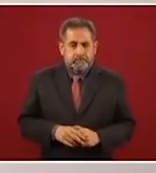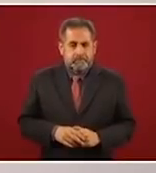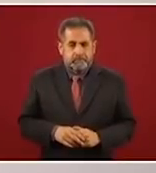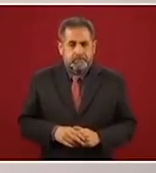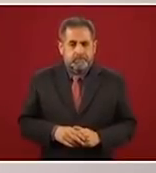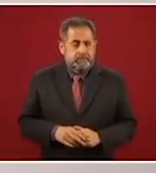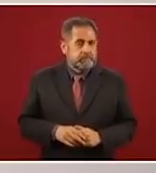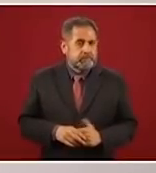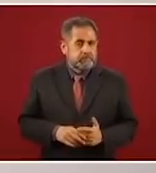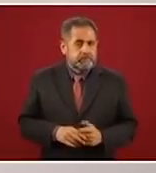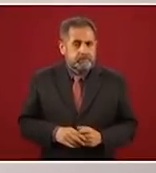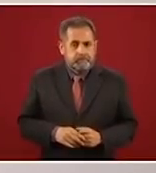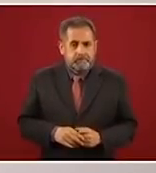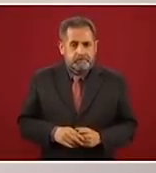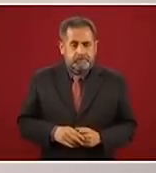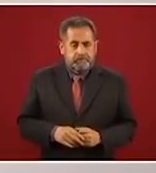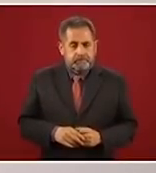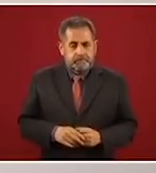estábamos